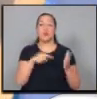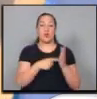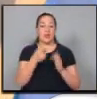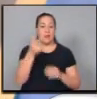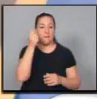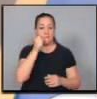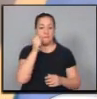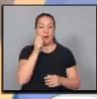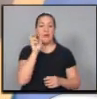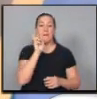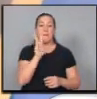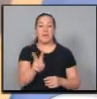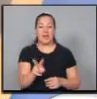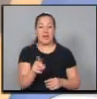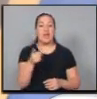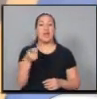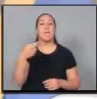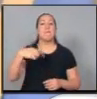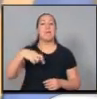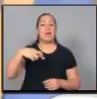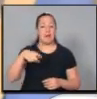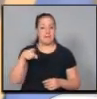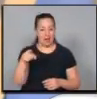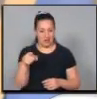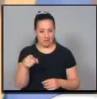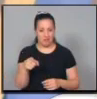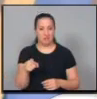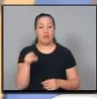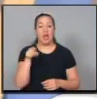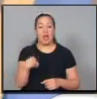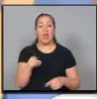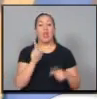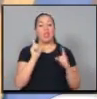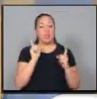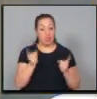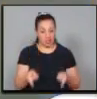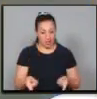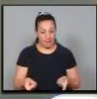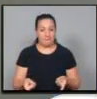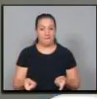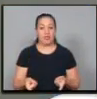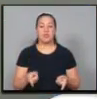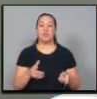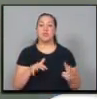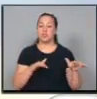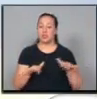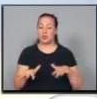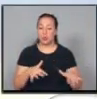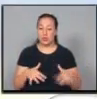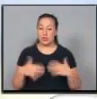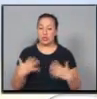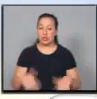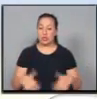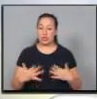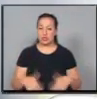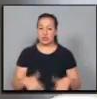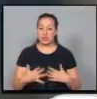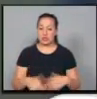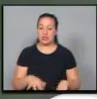este control en Pinamar, donde allí también la situación es...